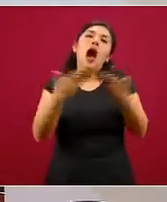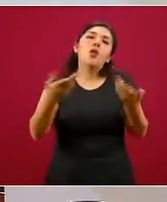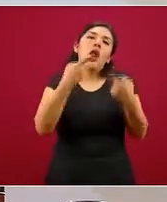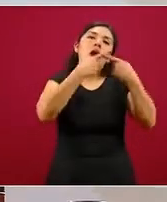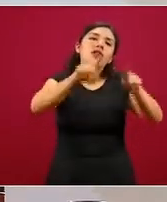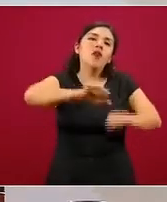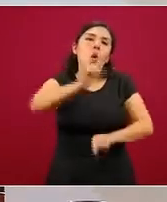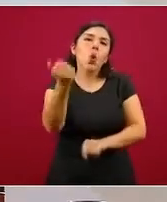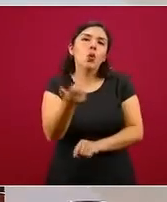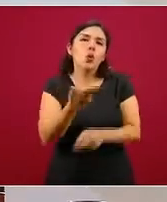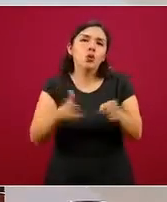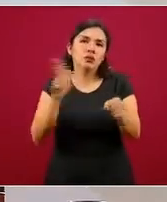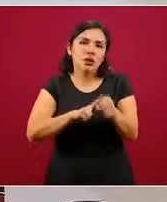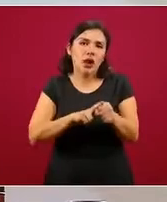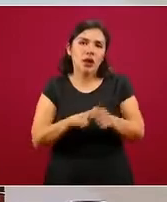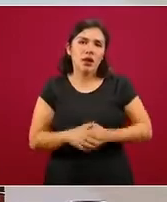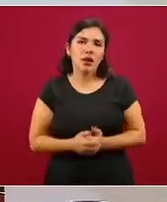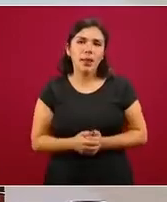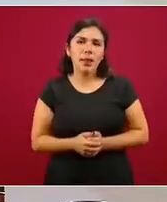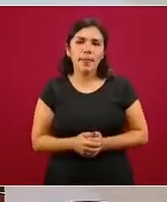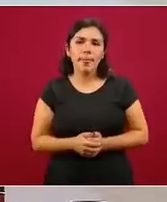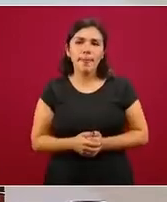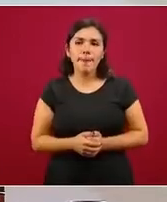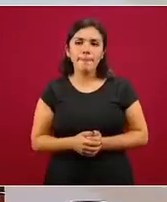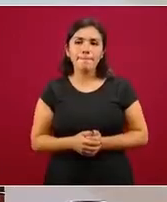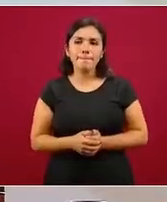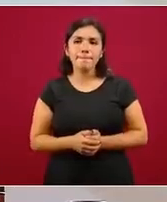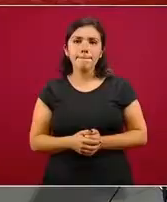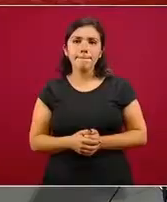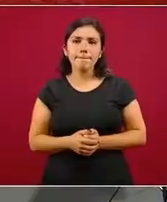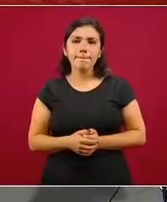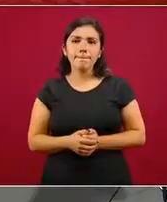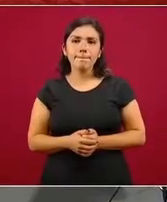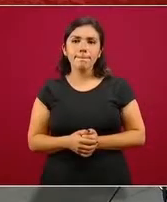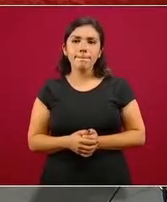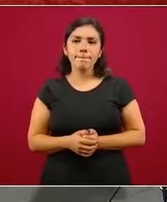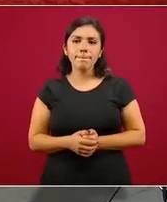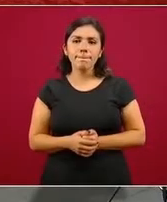que está acostumbrado. Pero en el caso de los medicamentos, lo que le mencionaba,